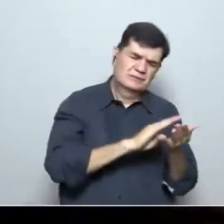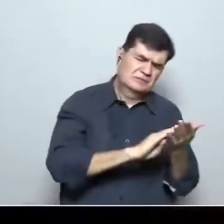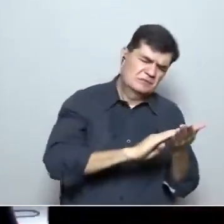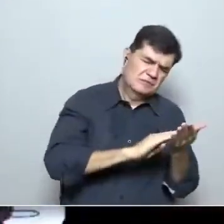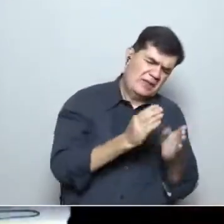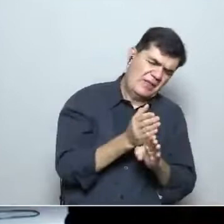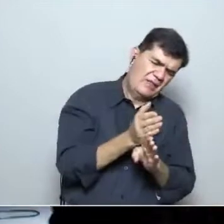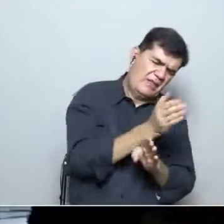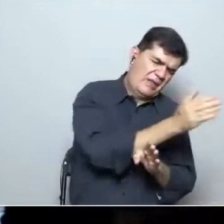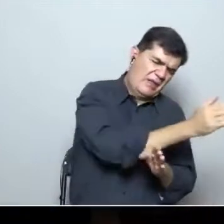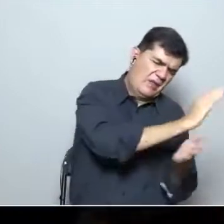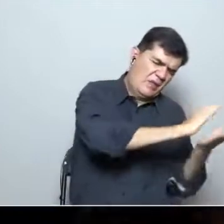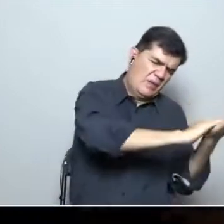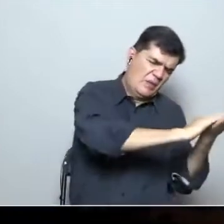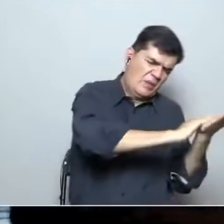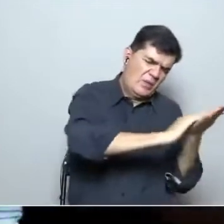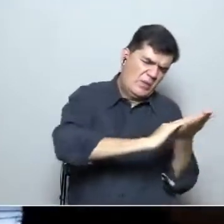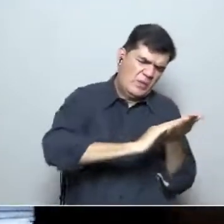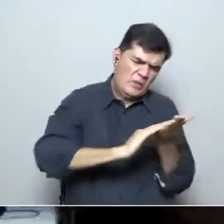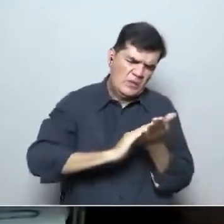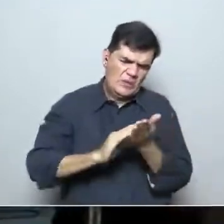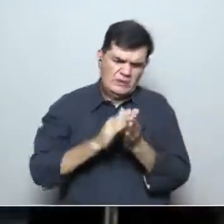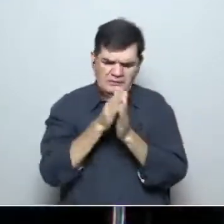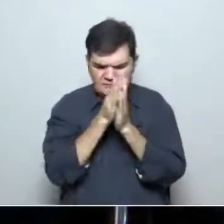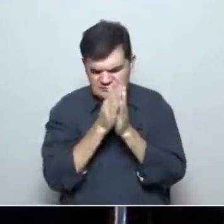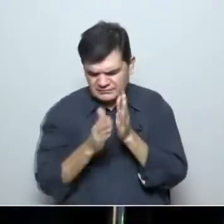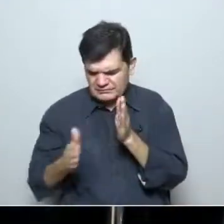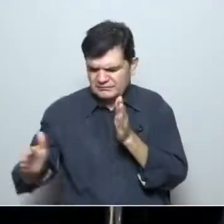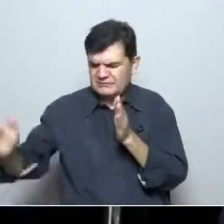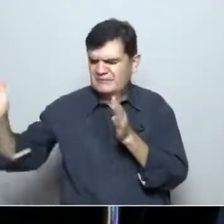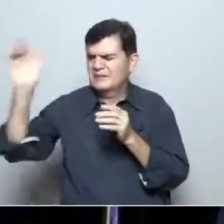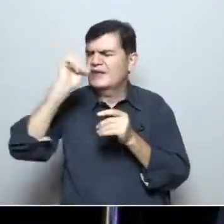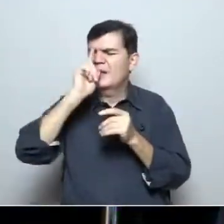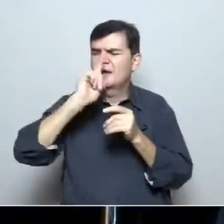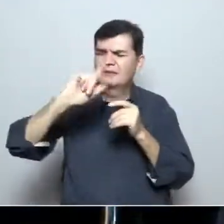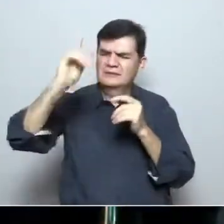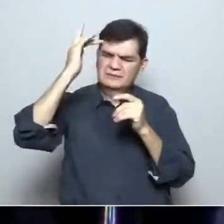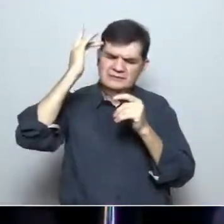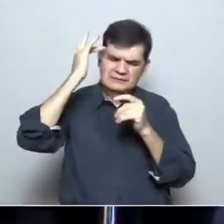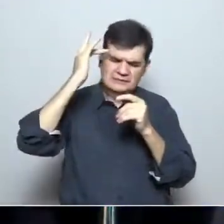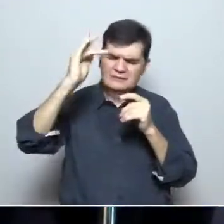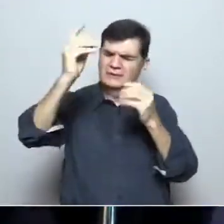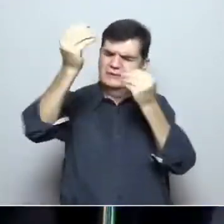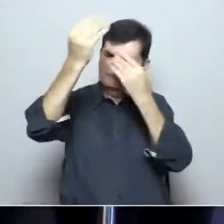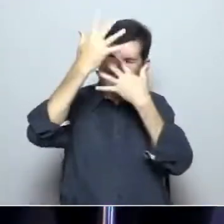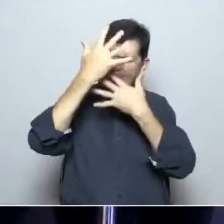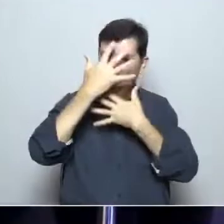Borraste el pasado, hoy vivo en la